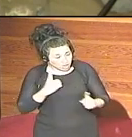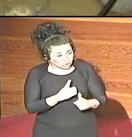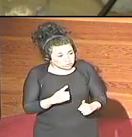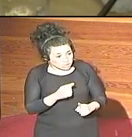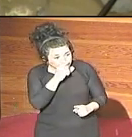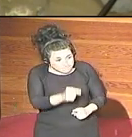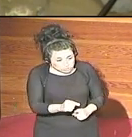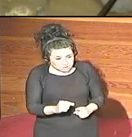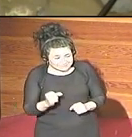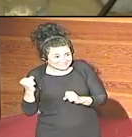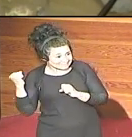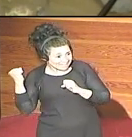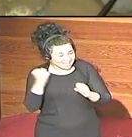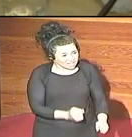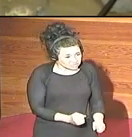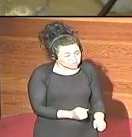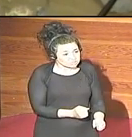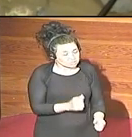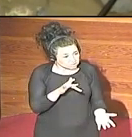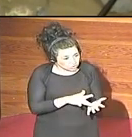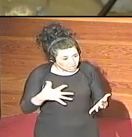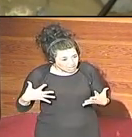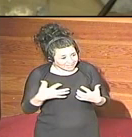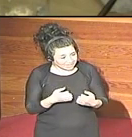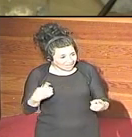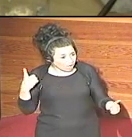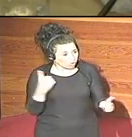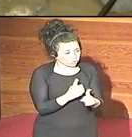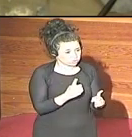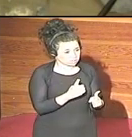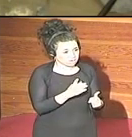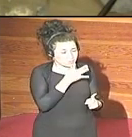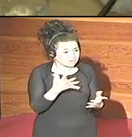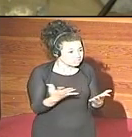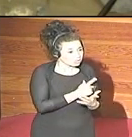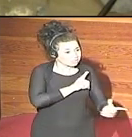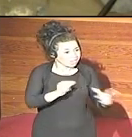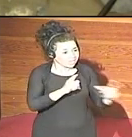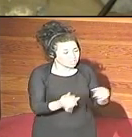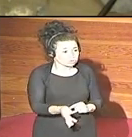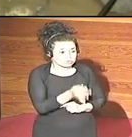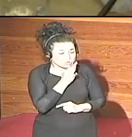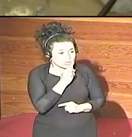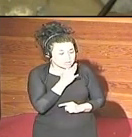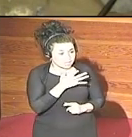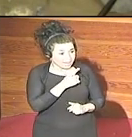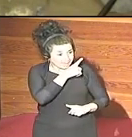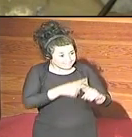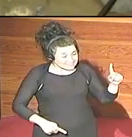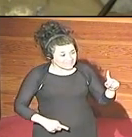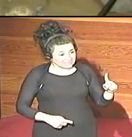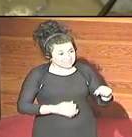desde hace tiempo y que están en contra de la guerra. No todos han salido ya. La mitad de mis amigos rusos están